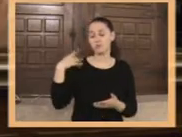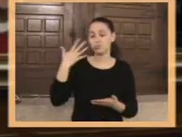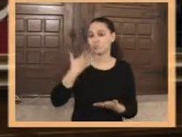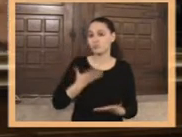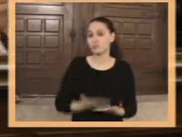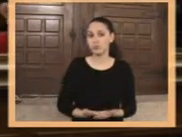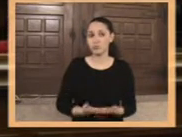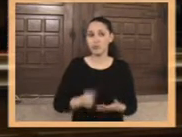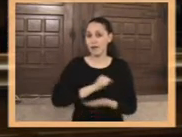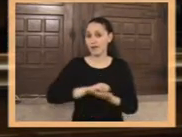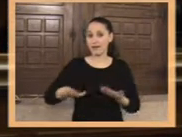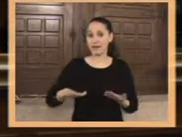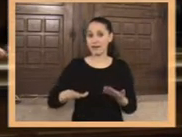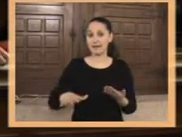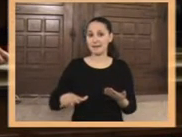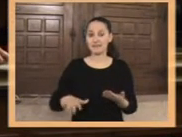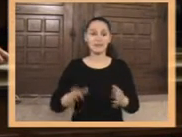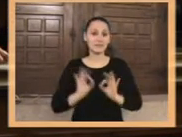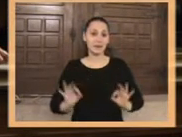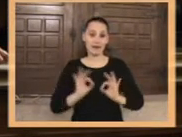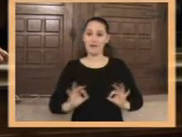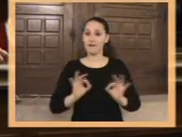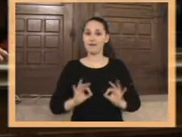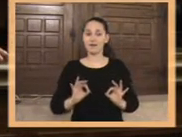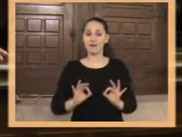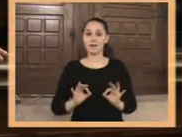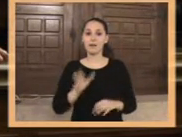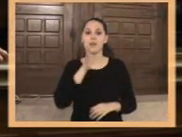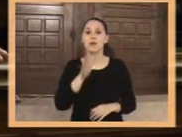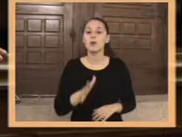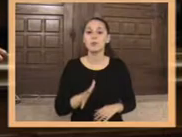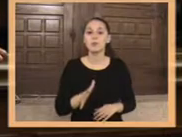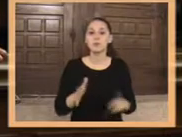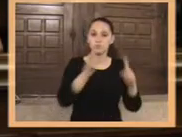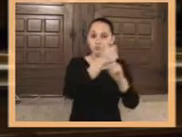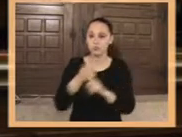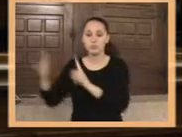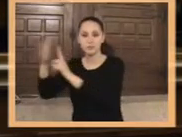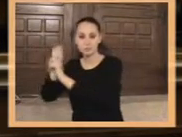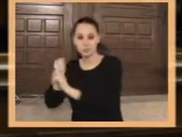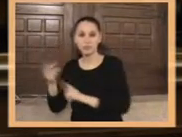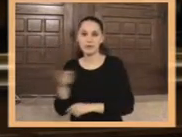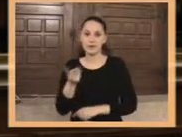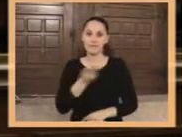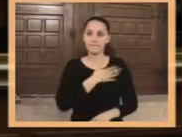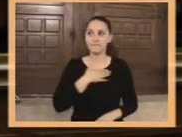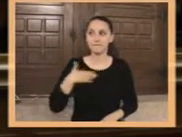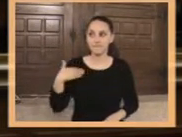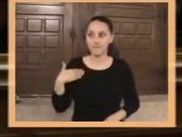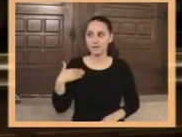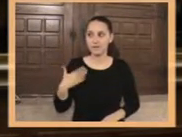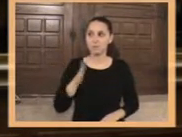cuanto a la devolución de edificios municipales al ayuntamiento. Por tanto,